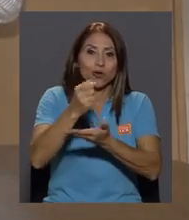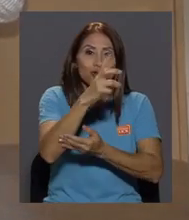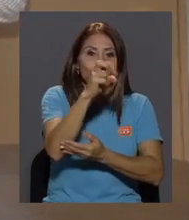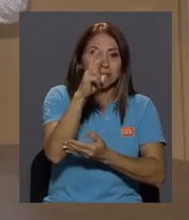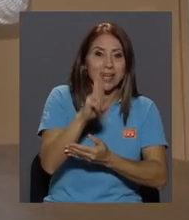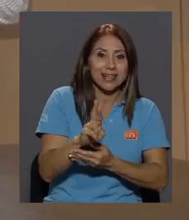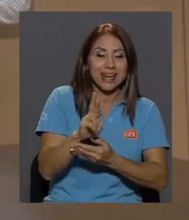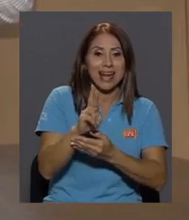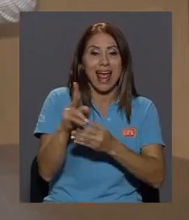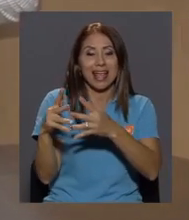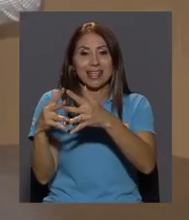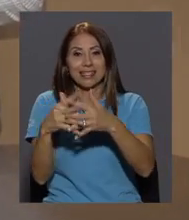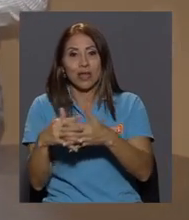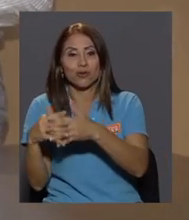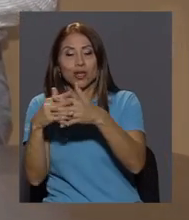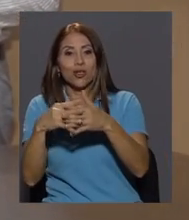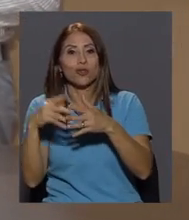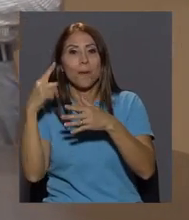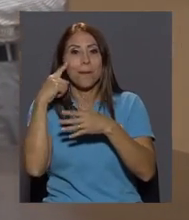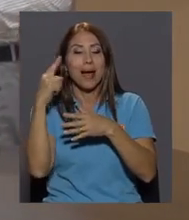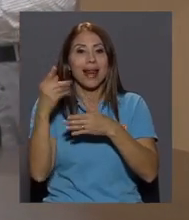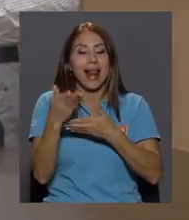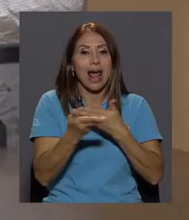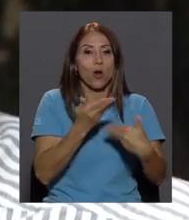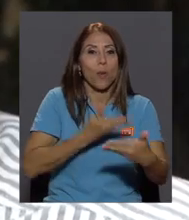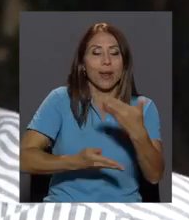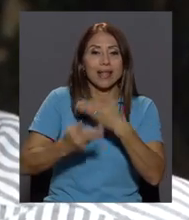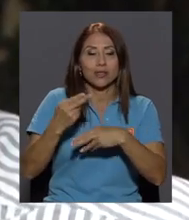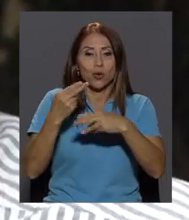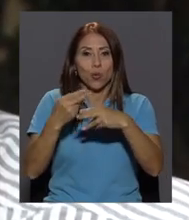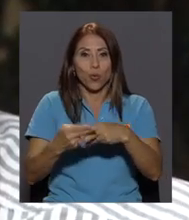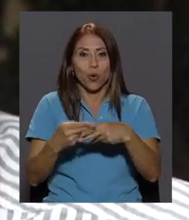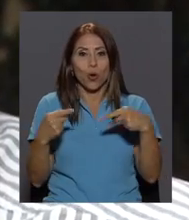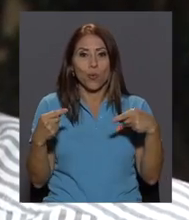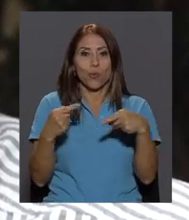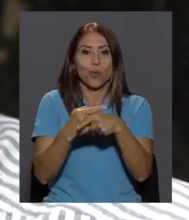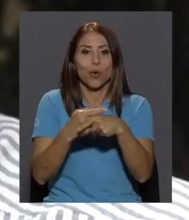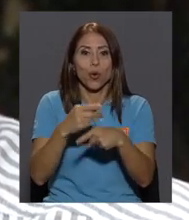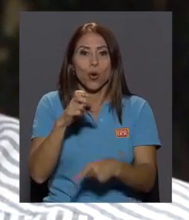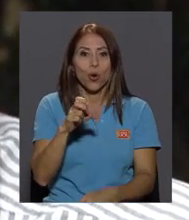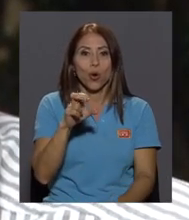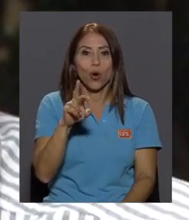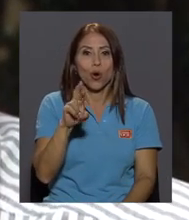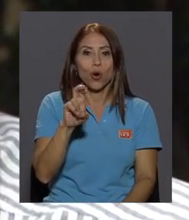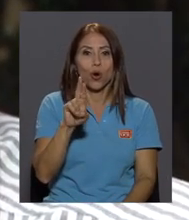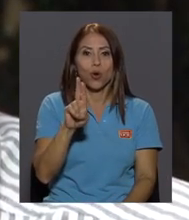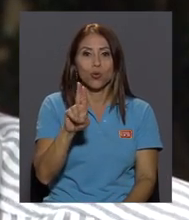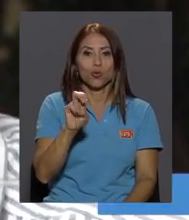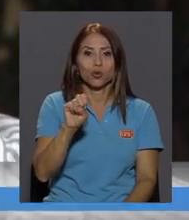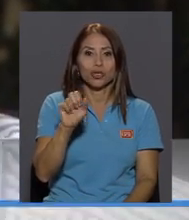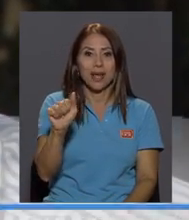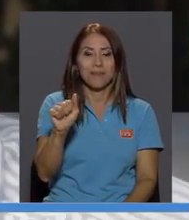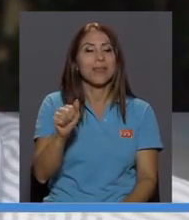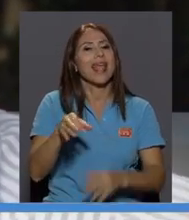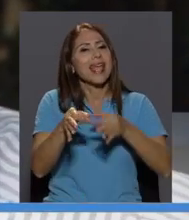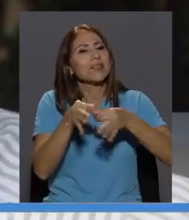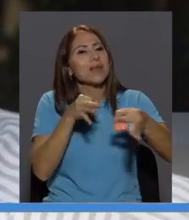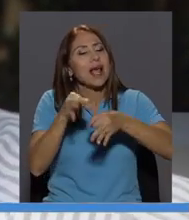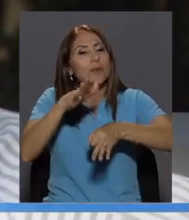Costa Rica-Estados Unidos para la Cooperación CRUSA. Explicamos acerca de modelación hidráulica, acerca de todo lo